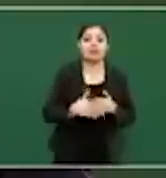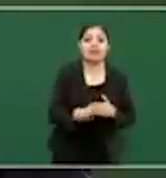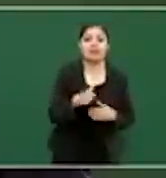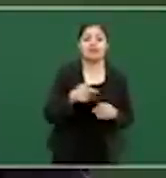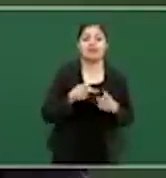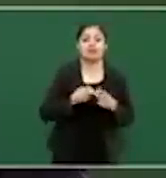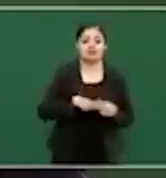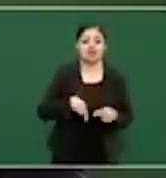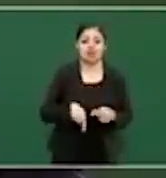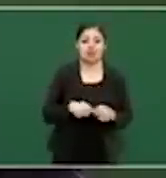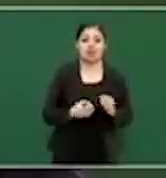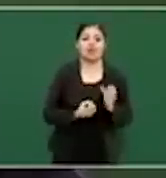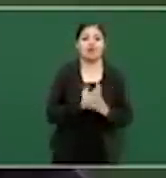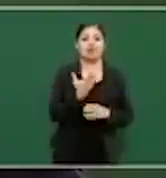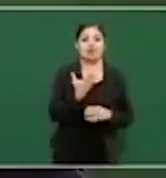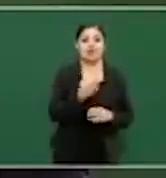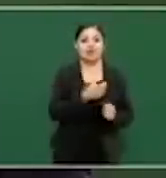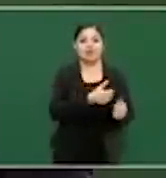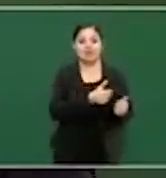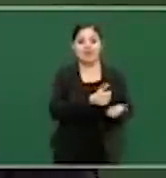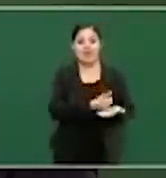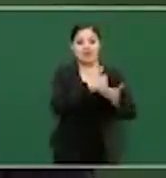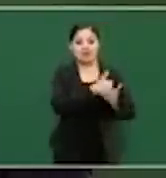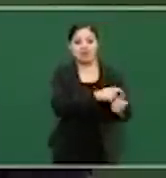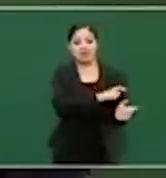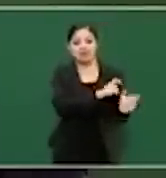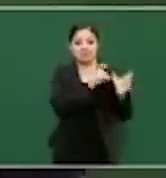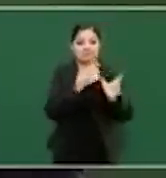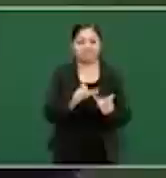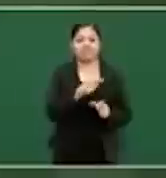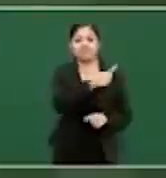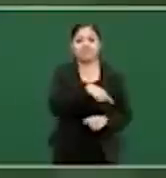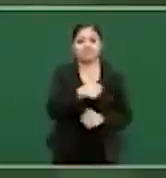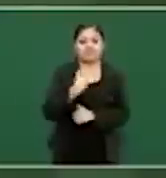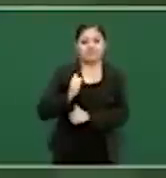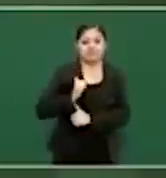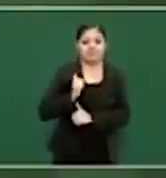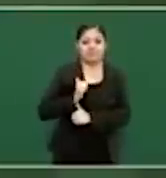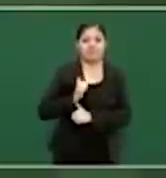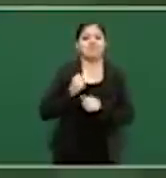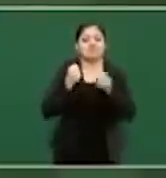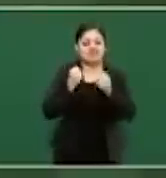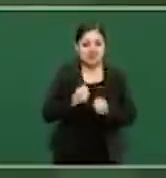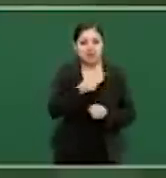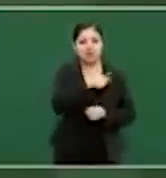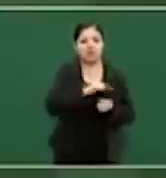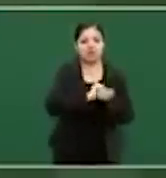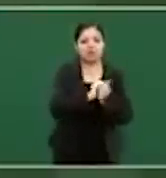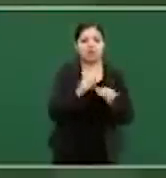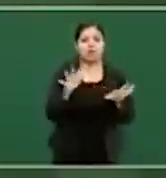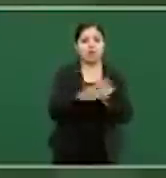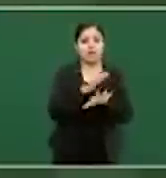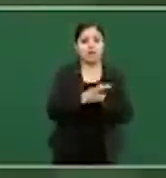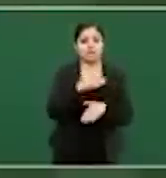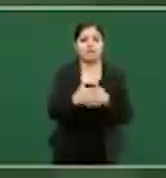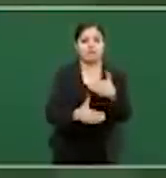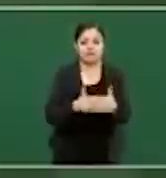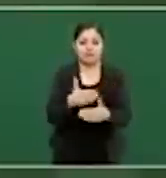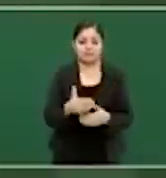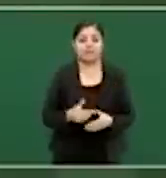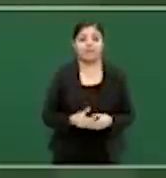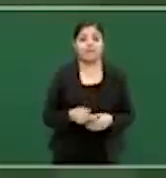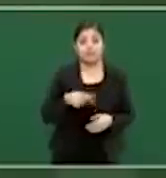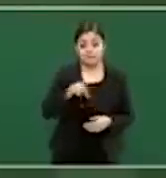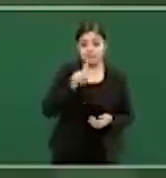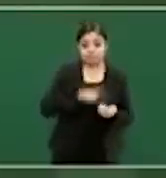apuesta de este país con la Guardia Nacional, que seguramente marcará un antes y un después en la estrategia de seguridad. Sin embargo, lo que podemos decir es que tanto en el número